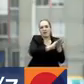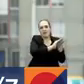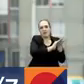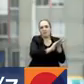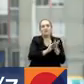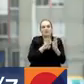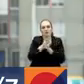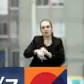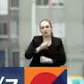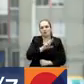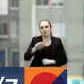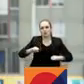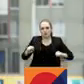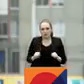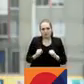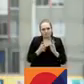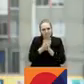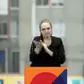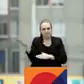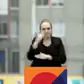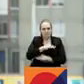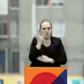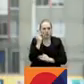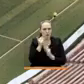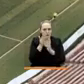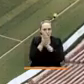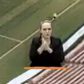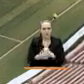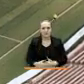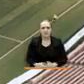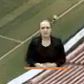RTVC Noticias, conectados 24/7.